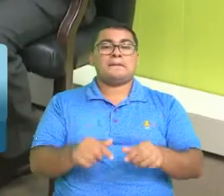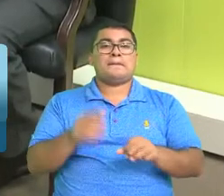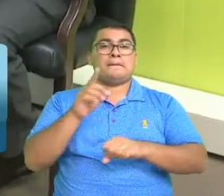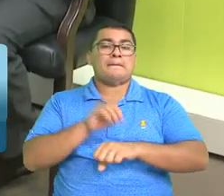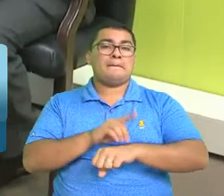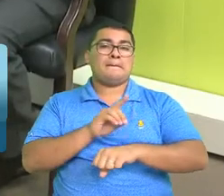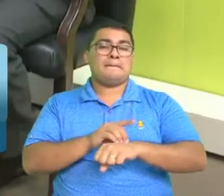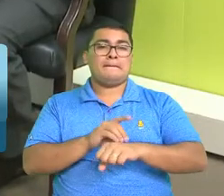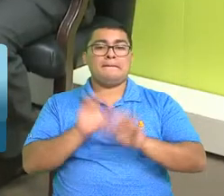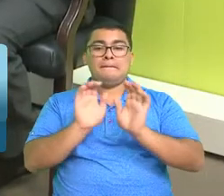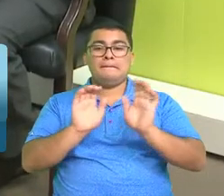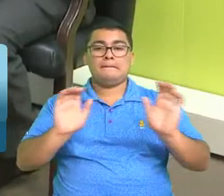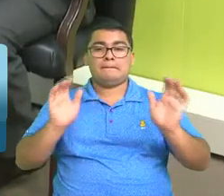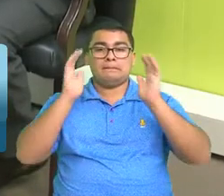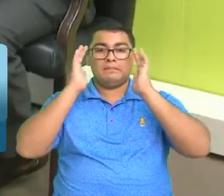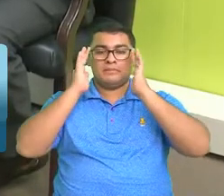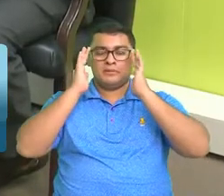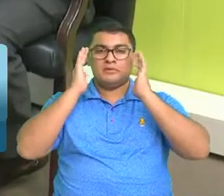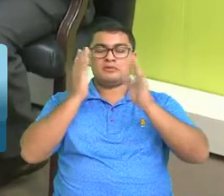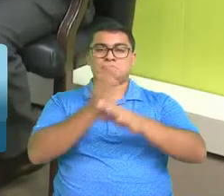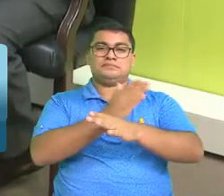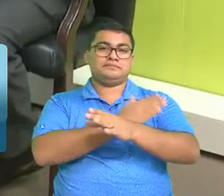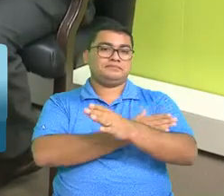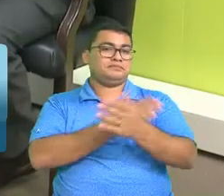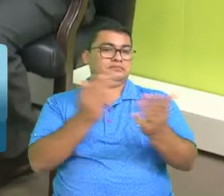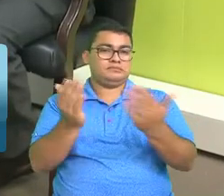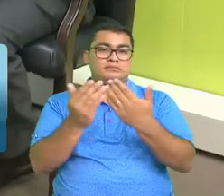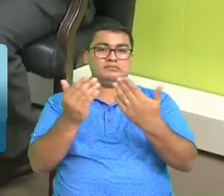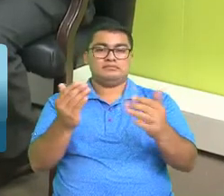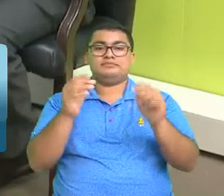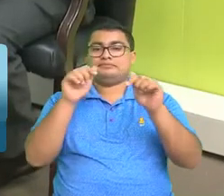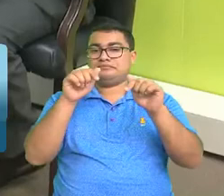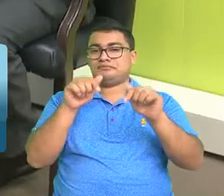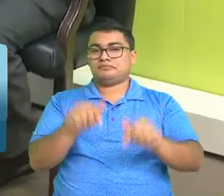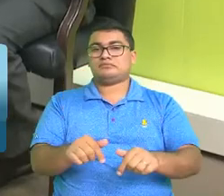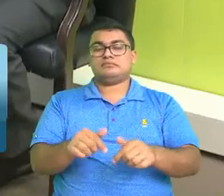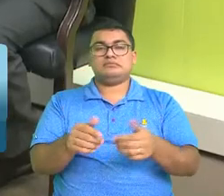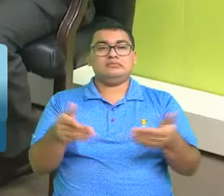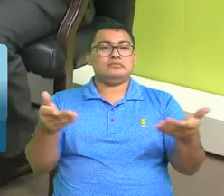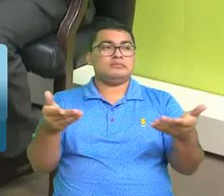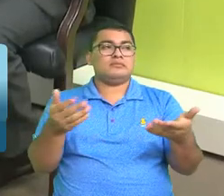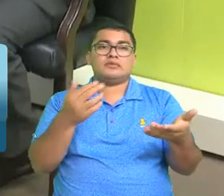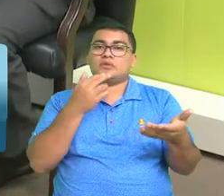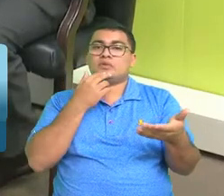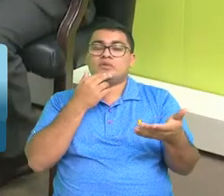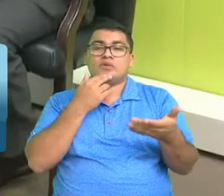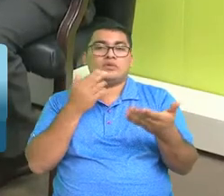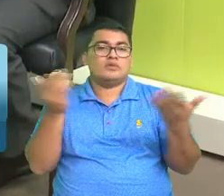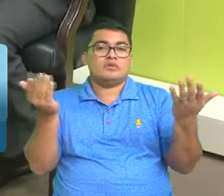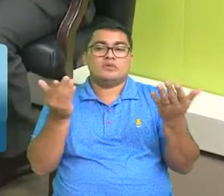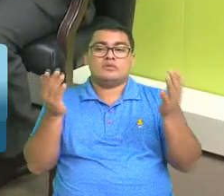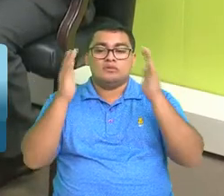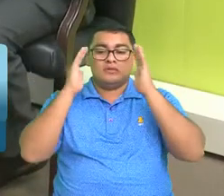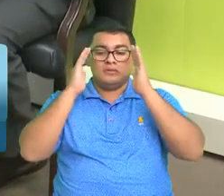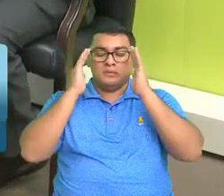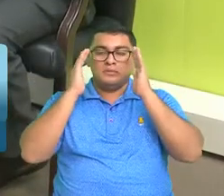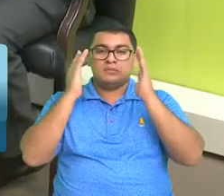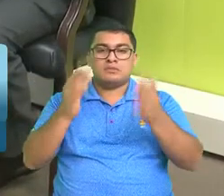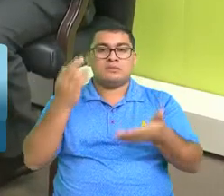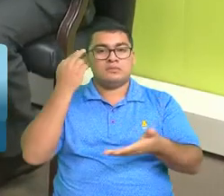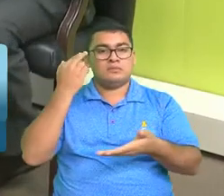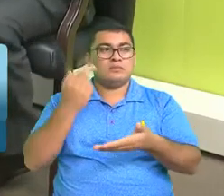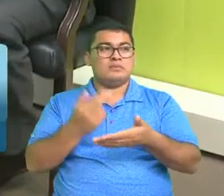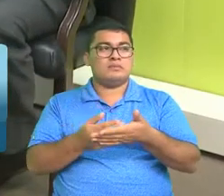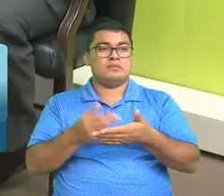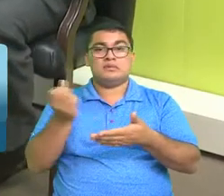pediatras. Porque sí, antes uno lo decía, no, no soy intolerante. Simplemente no sé cómo lo trataban, pero yo me acuerdo muy bien, porque